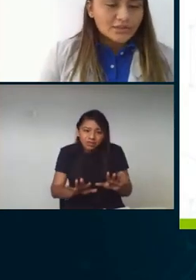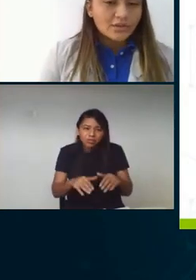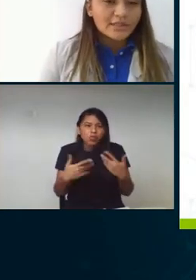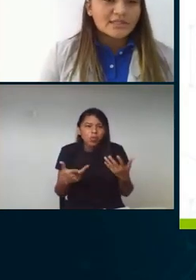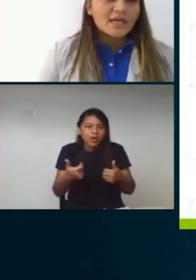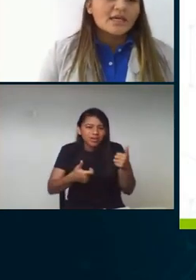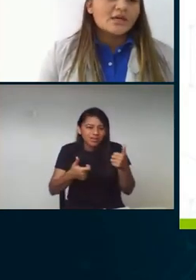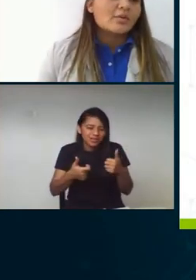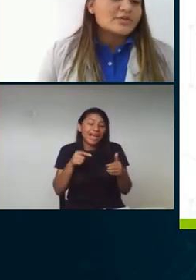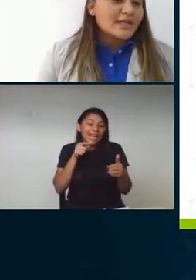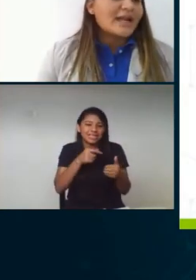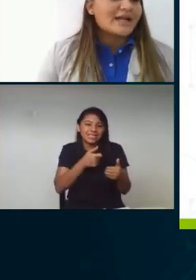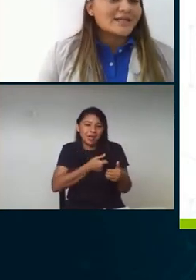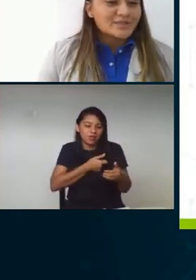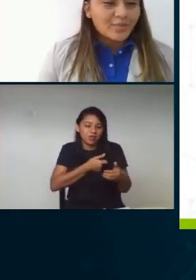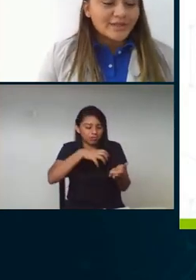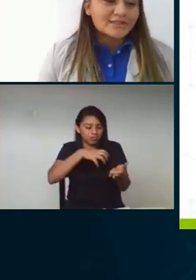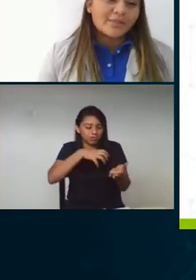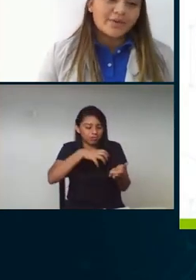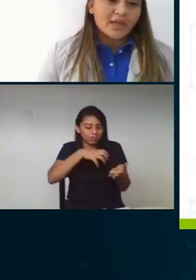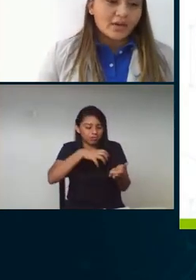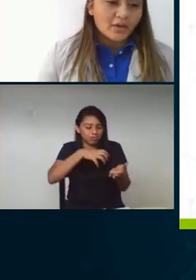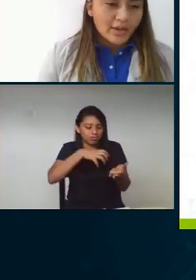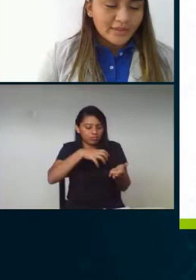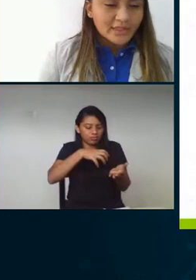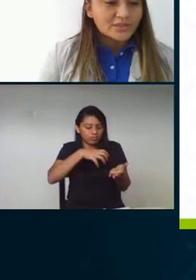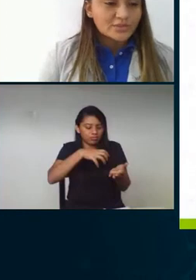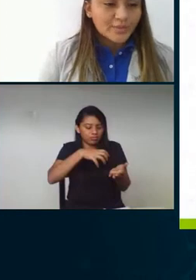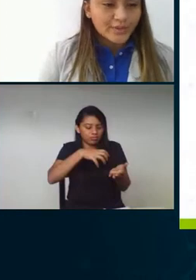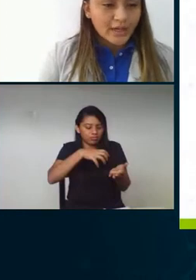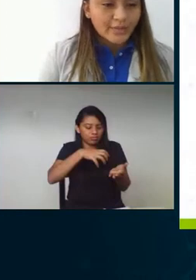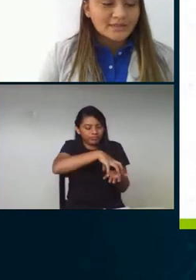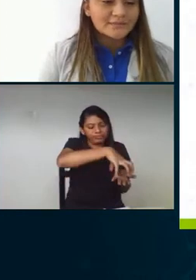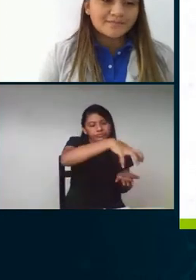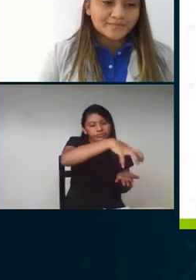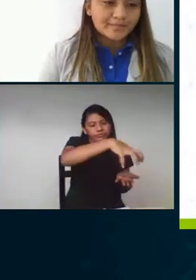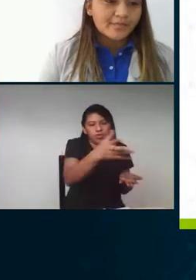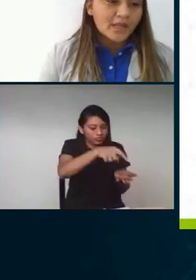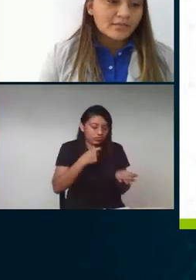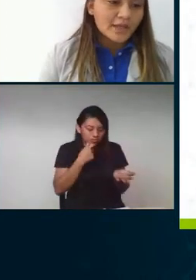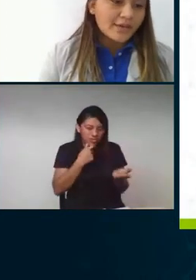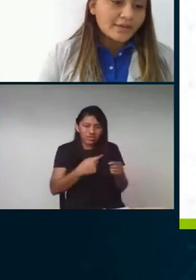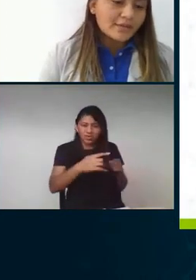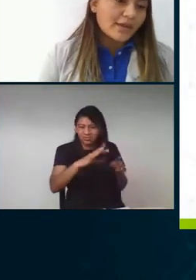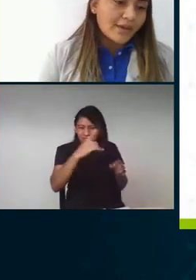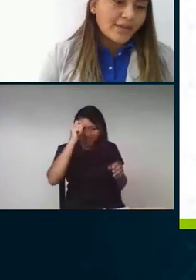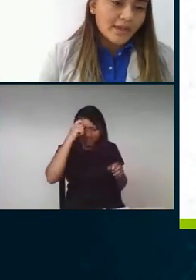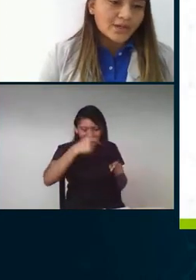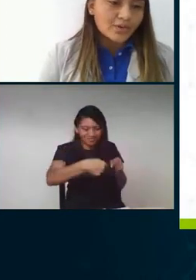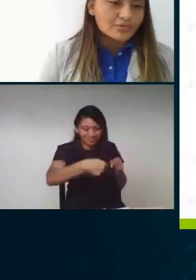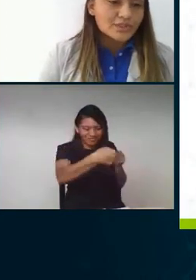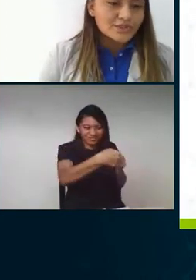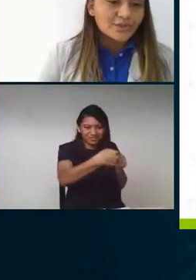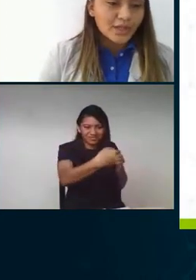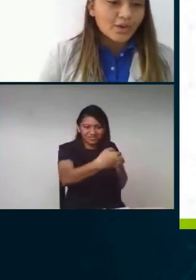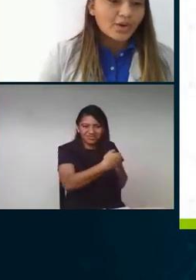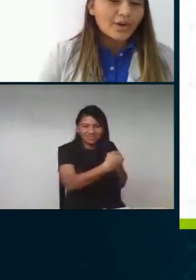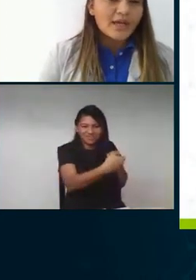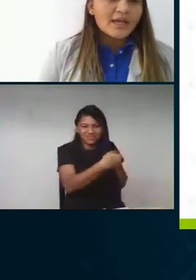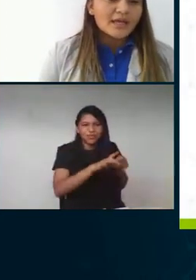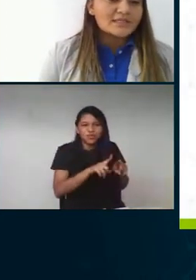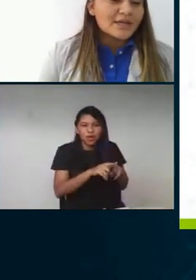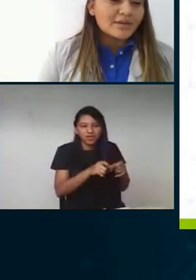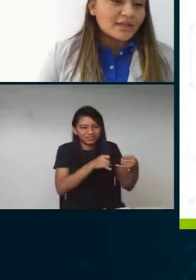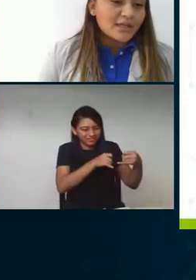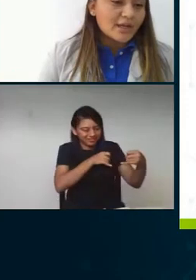ubicados los sensores y cómo sería la respuesta, porque obviamente estos programas debe de ir con un sensor de